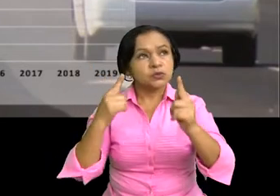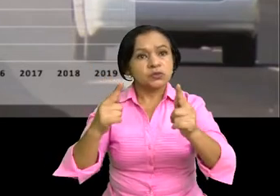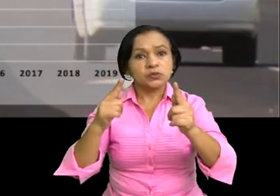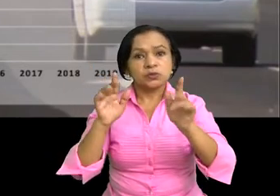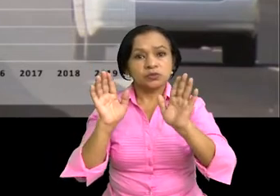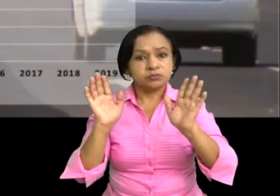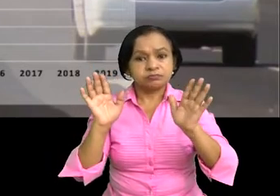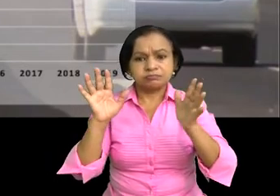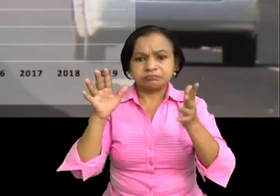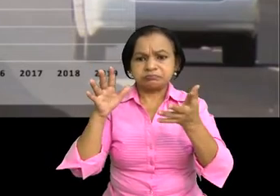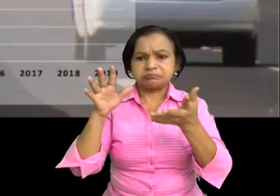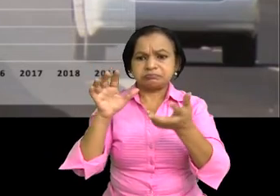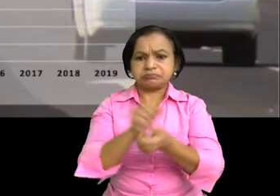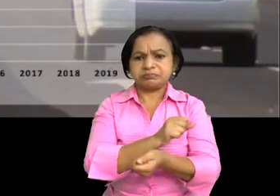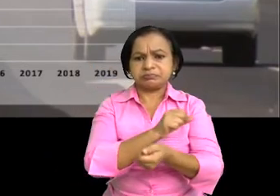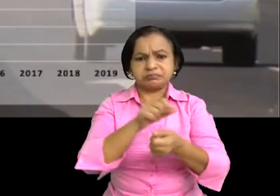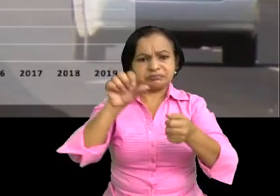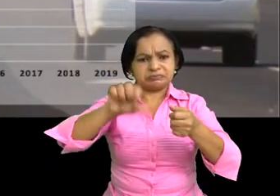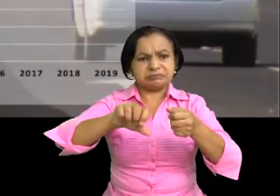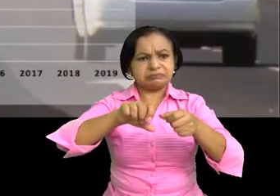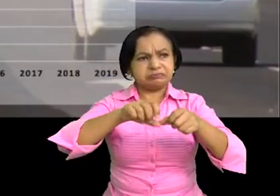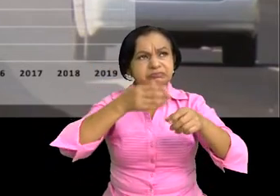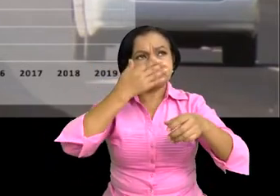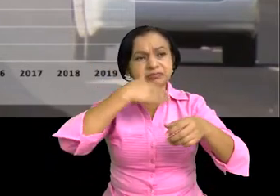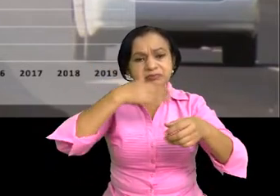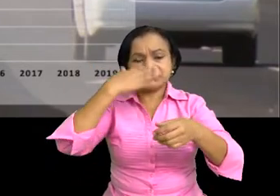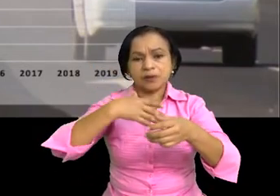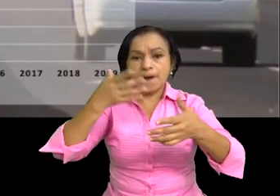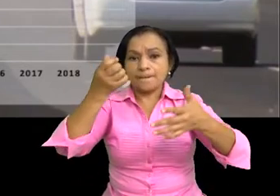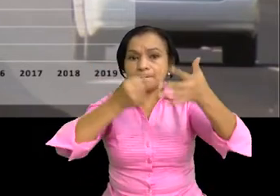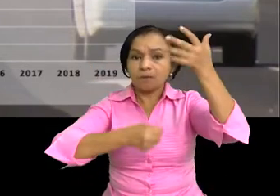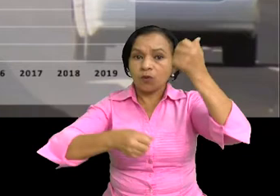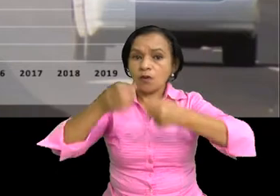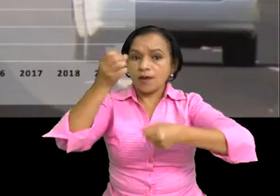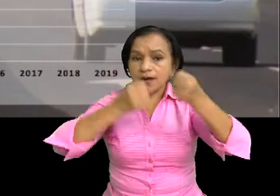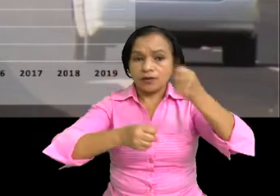Sí, sí. La carretera Boaco-Muy-Muy